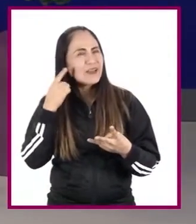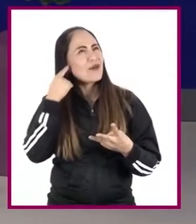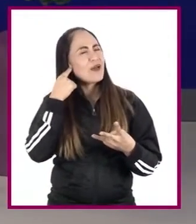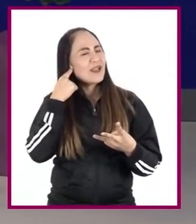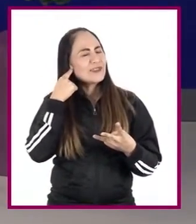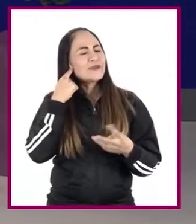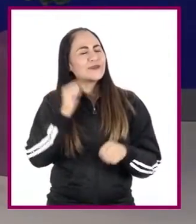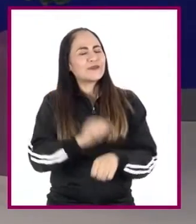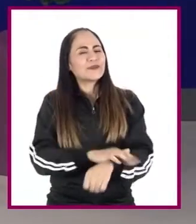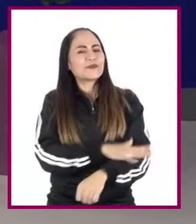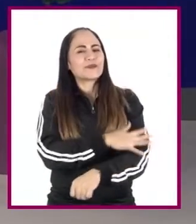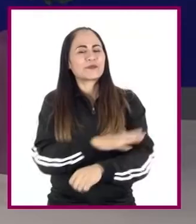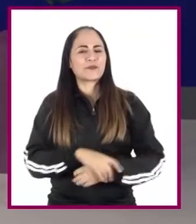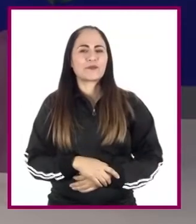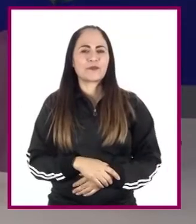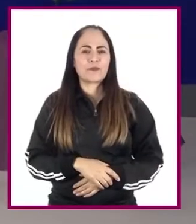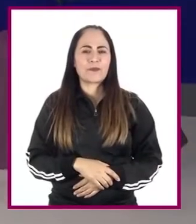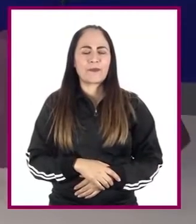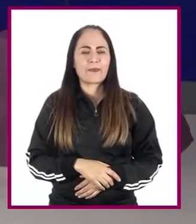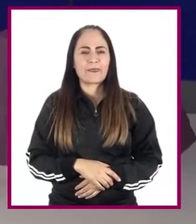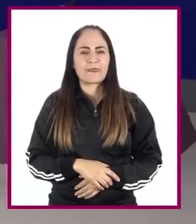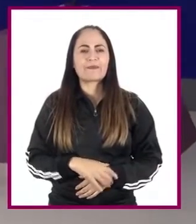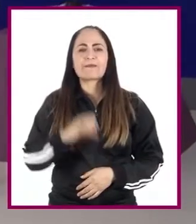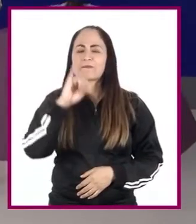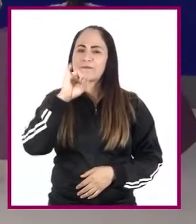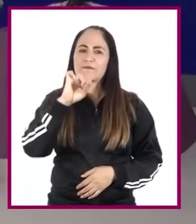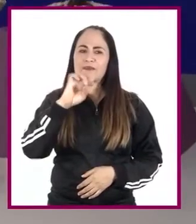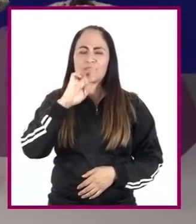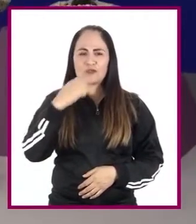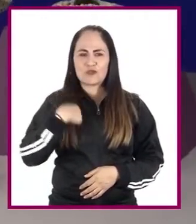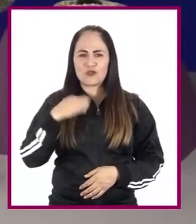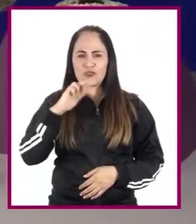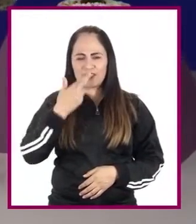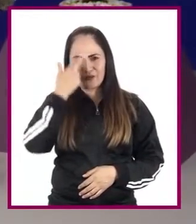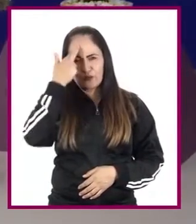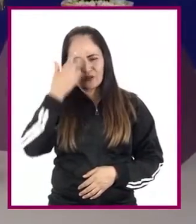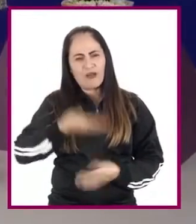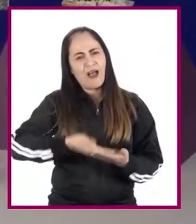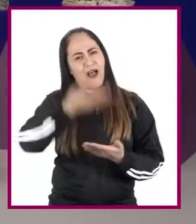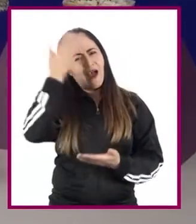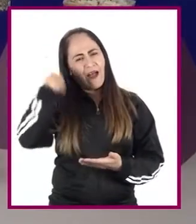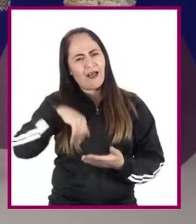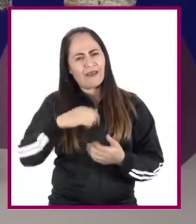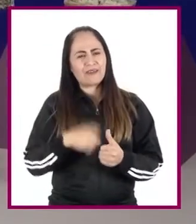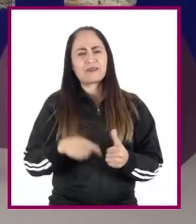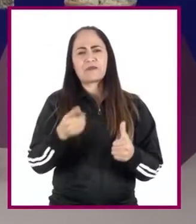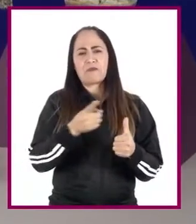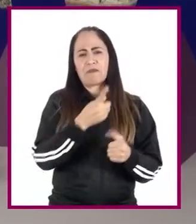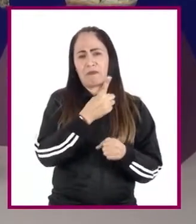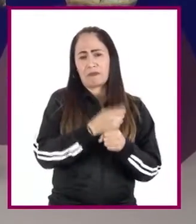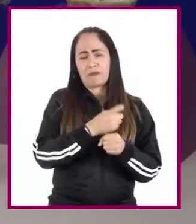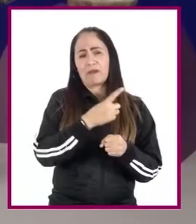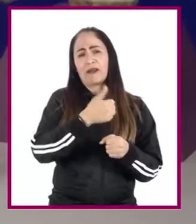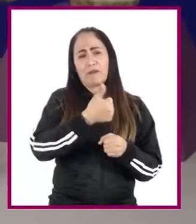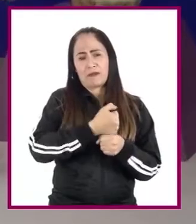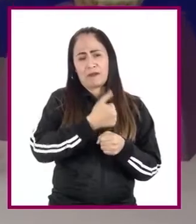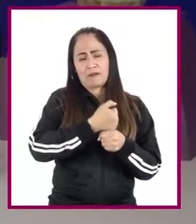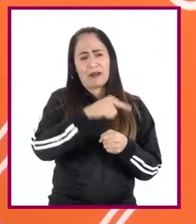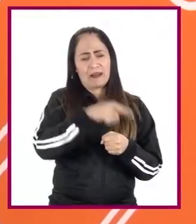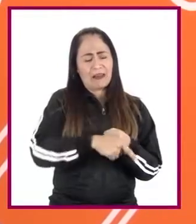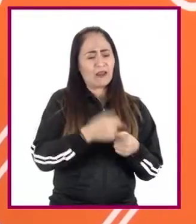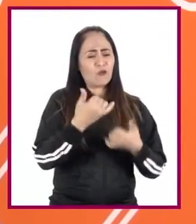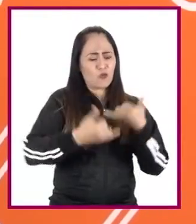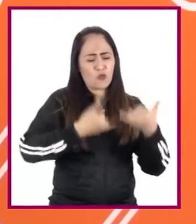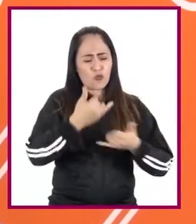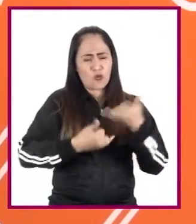escucharla. Es cierto, al inicio me recuerda cuando jugaba con mis compañeras y compañeros en la primaria. Eso me hacía bastante feliz